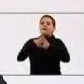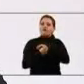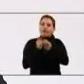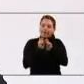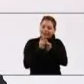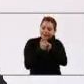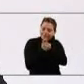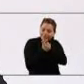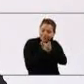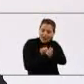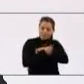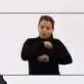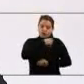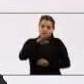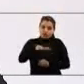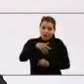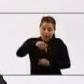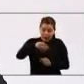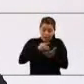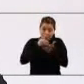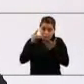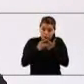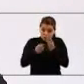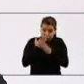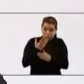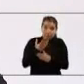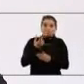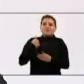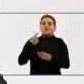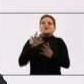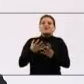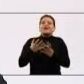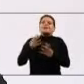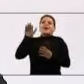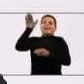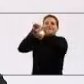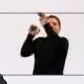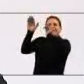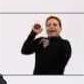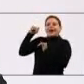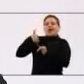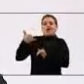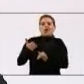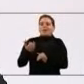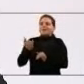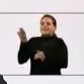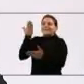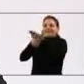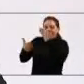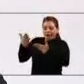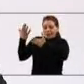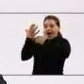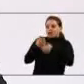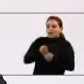el Mides y a través de la reforma social, nuestro principal proyecto de transformación, llamamos a la participación